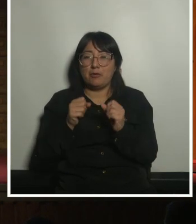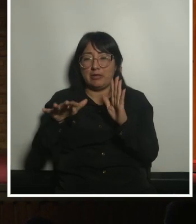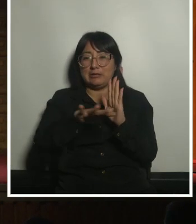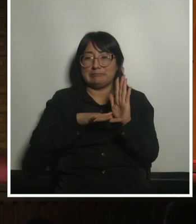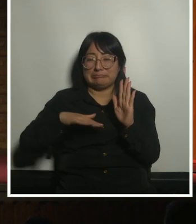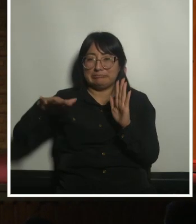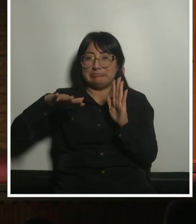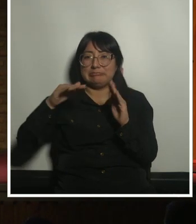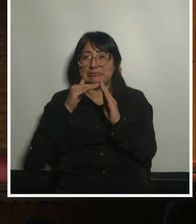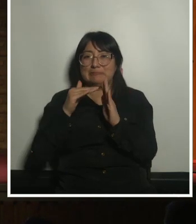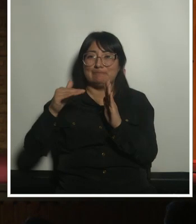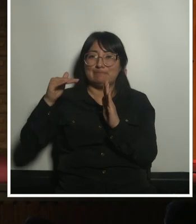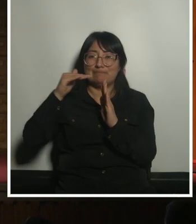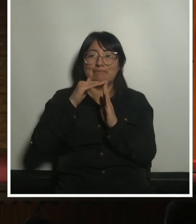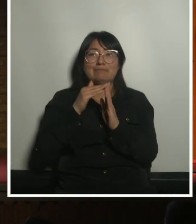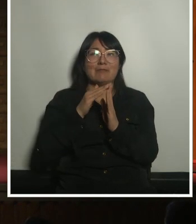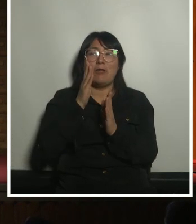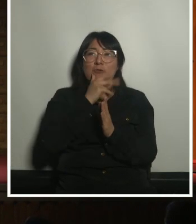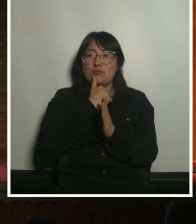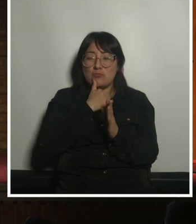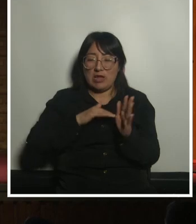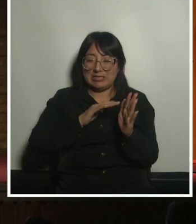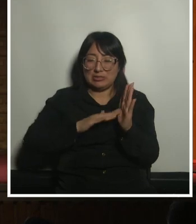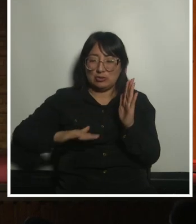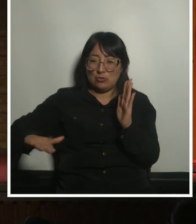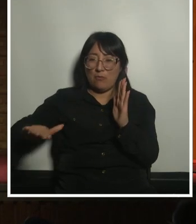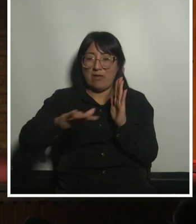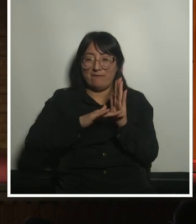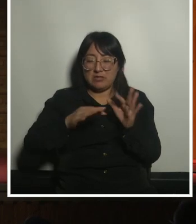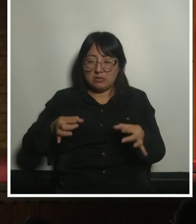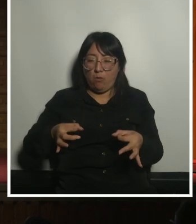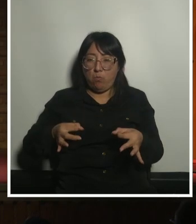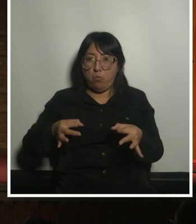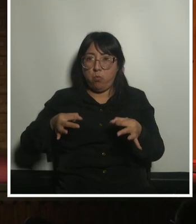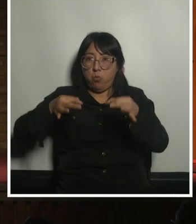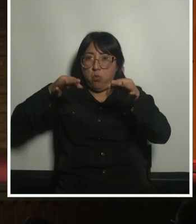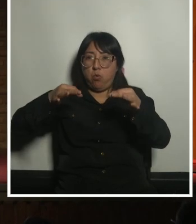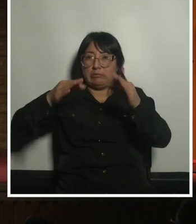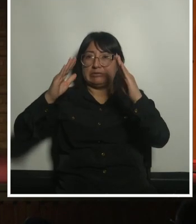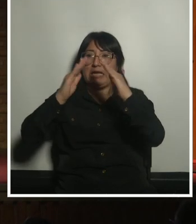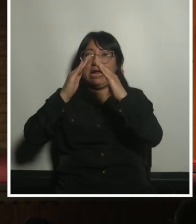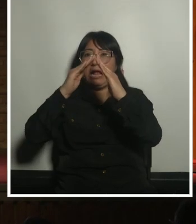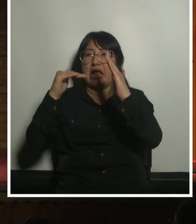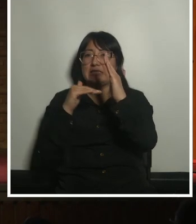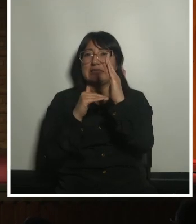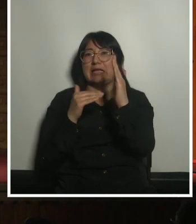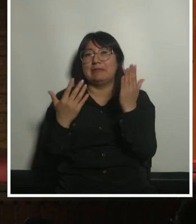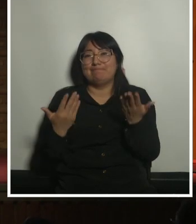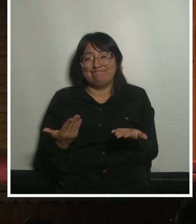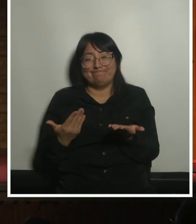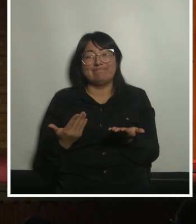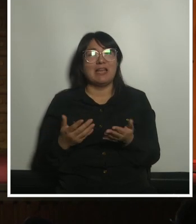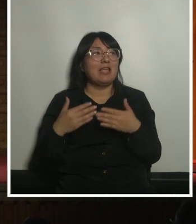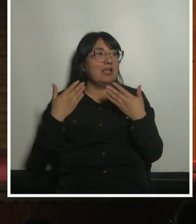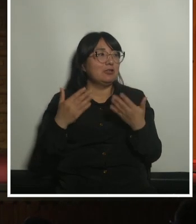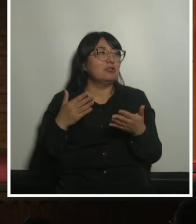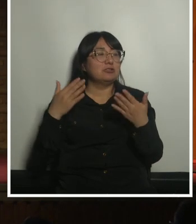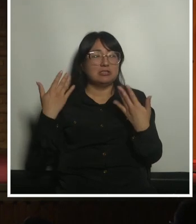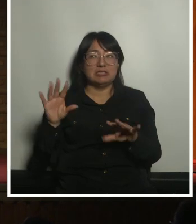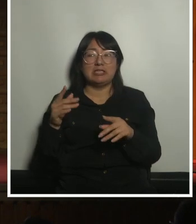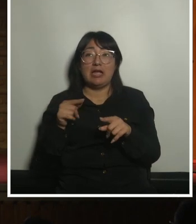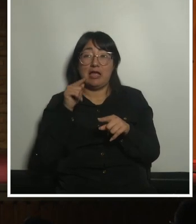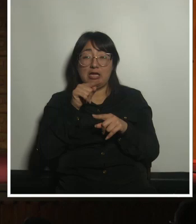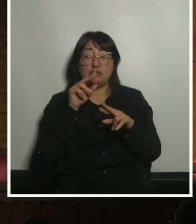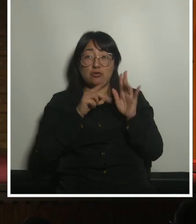muchas viviendas que no tenían una superficie como ideal. Entonces, hemos estado discutiendo. Esto entonces muestra los